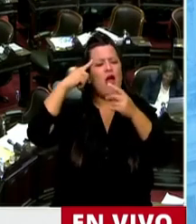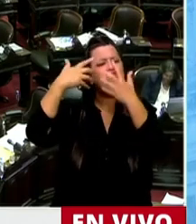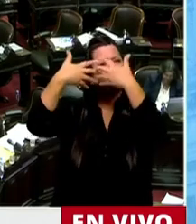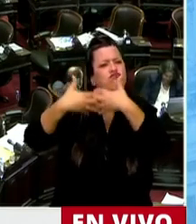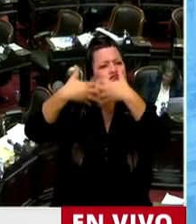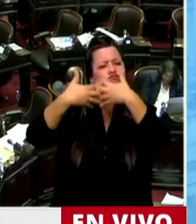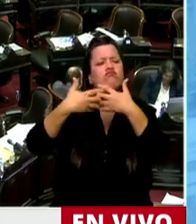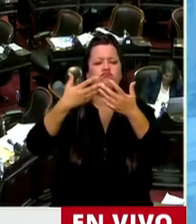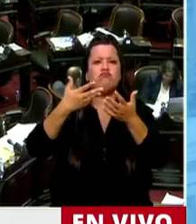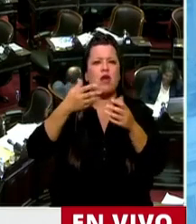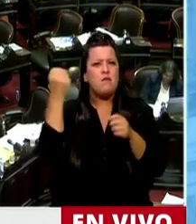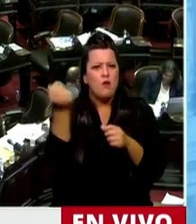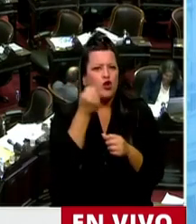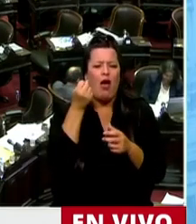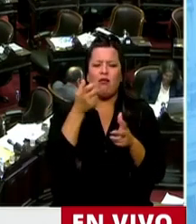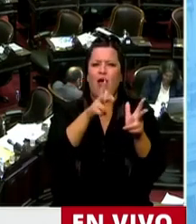estas cuestiones porque,